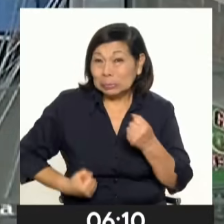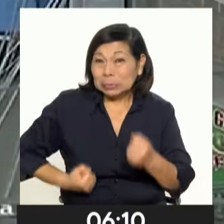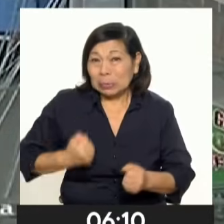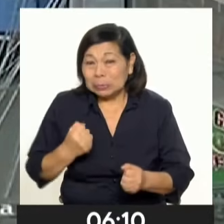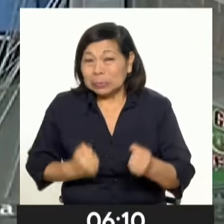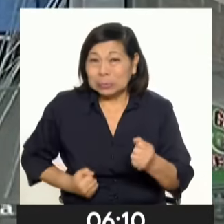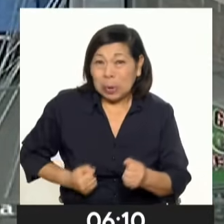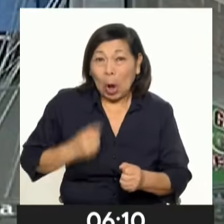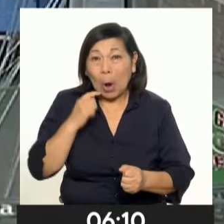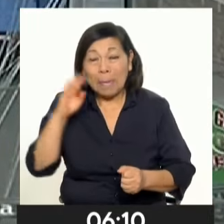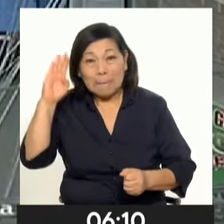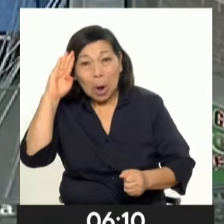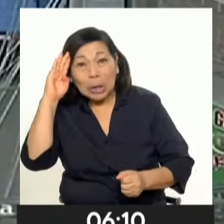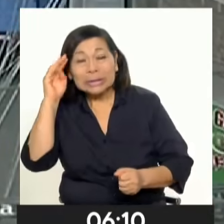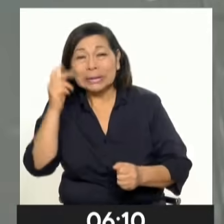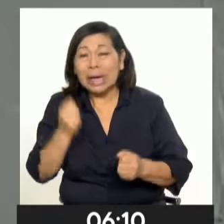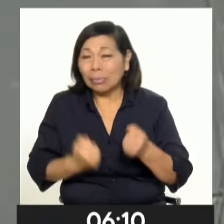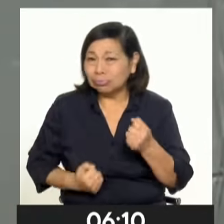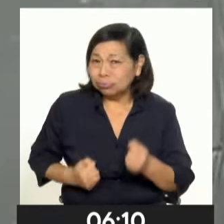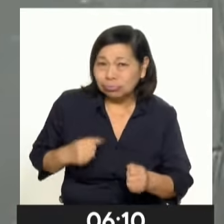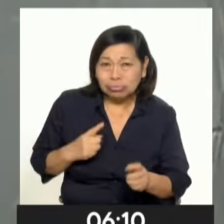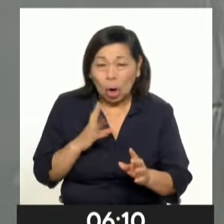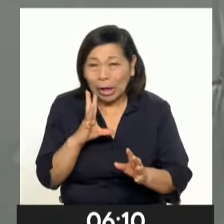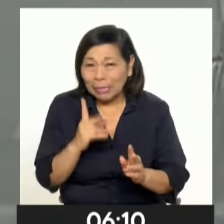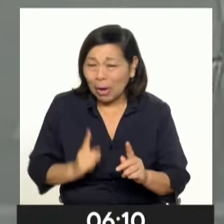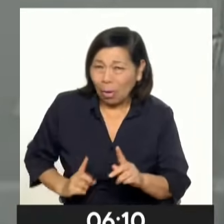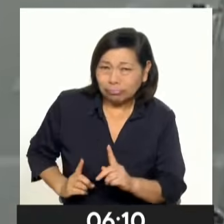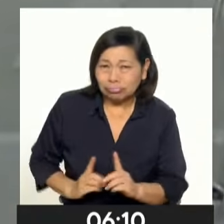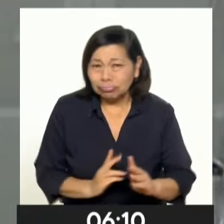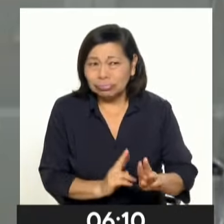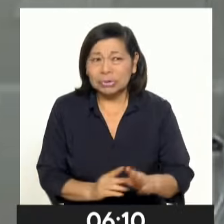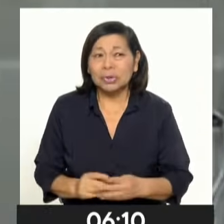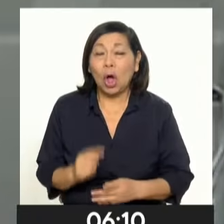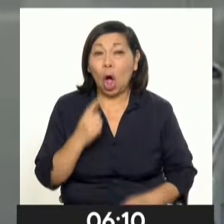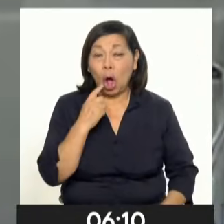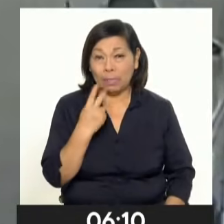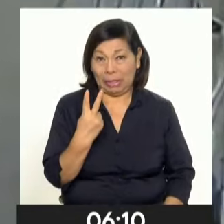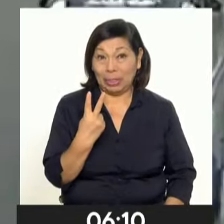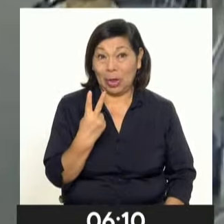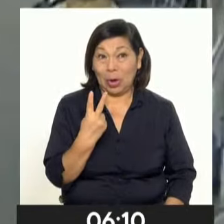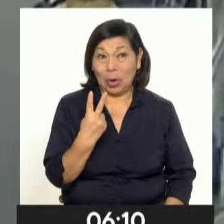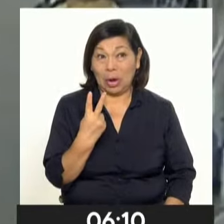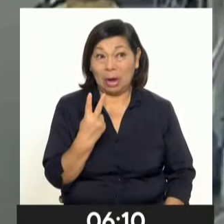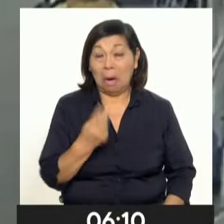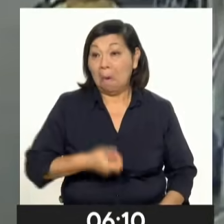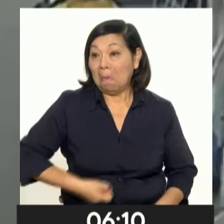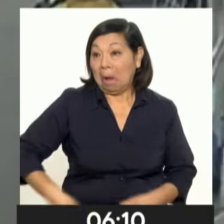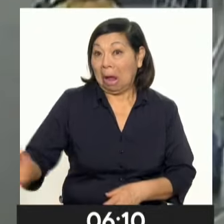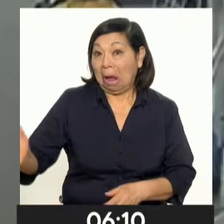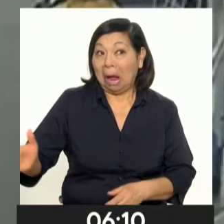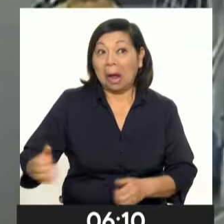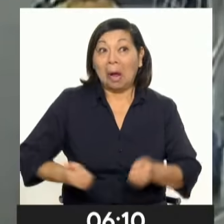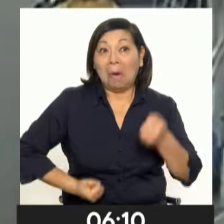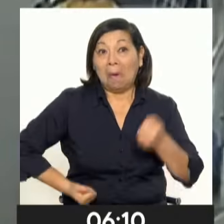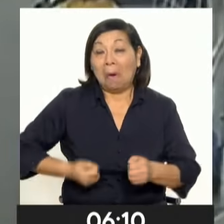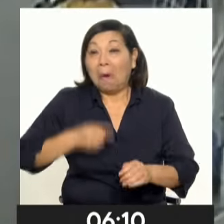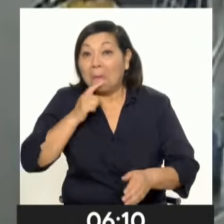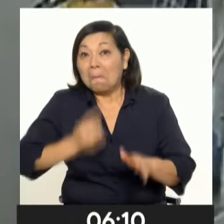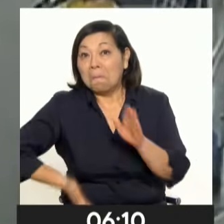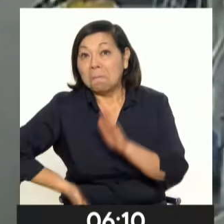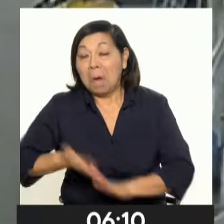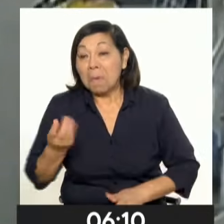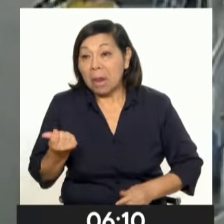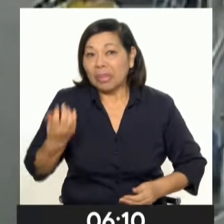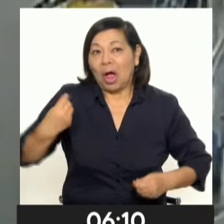una persecución a pie. En la huida, dos delincuentes lanzaron sus armas y continuaron escapando con